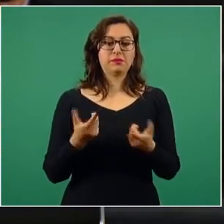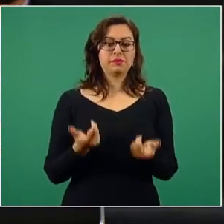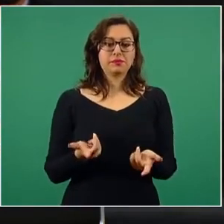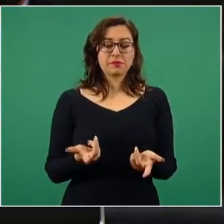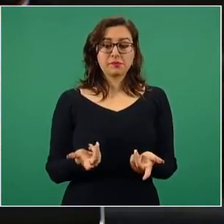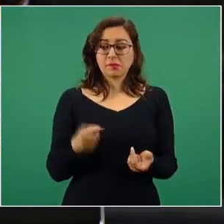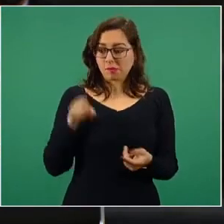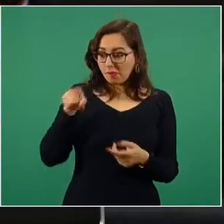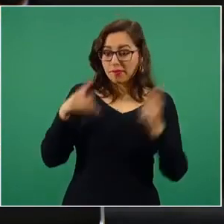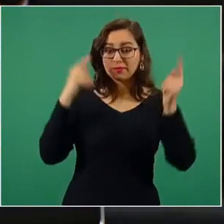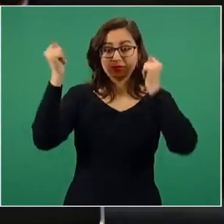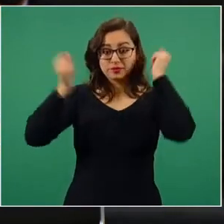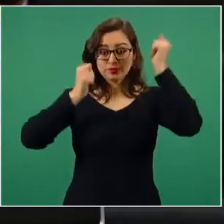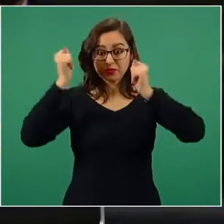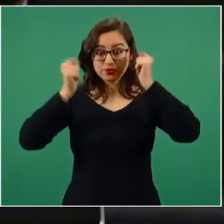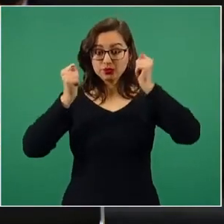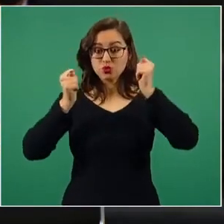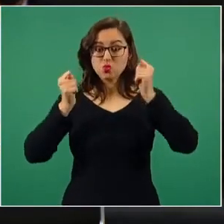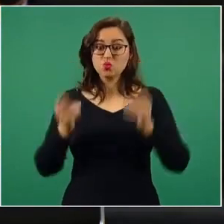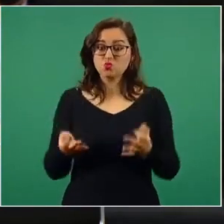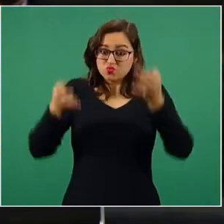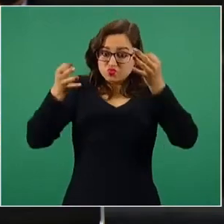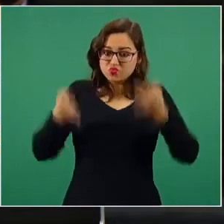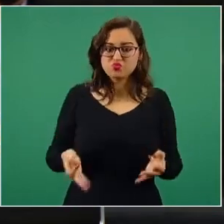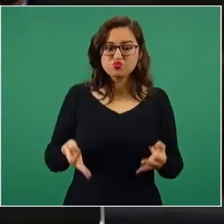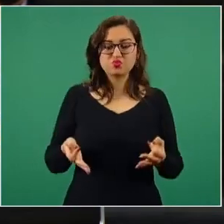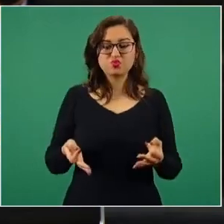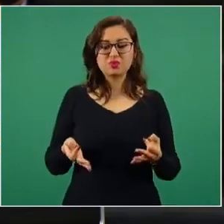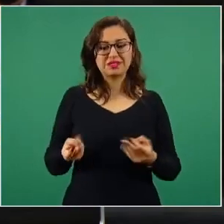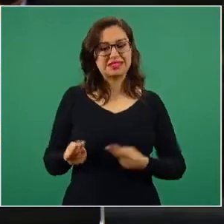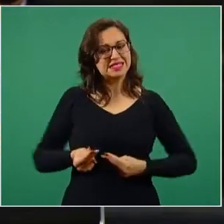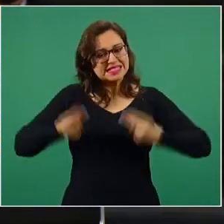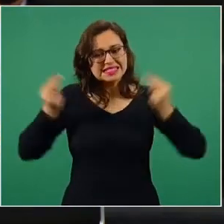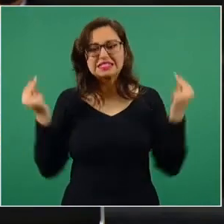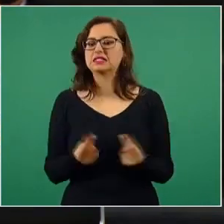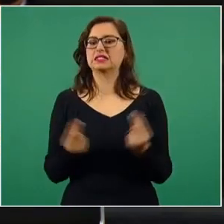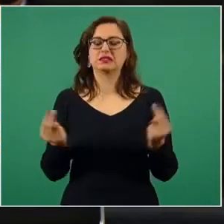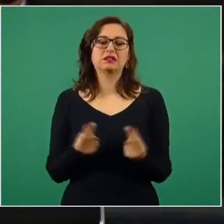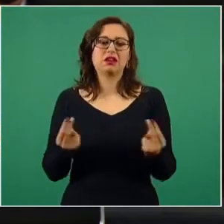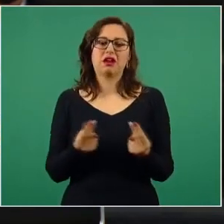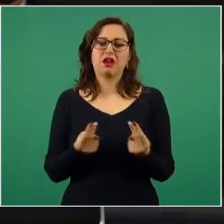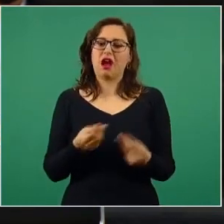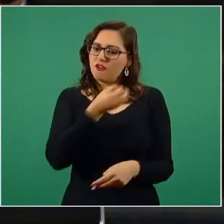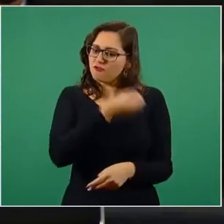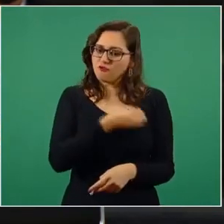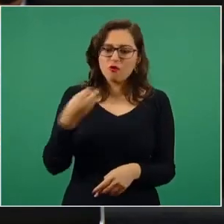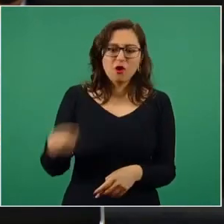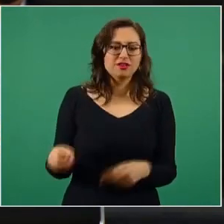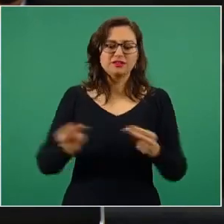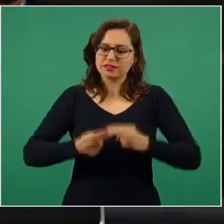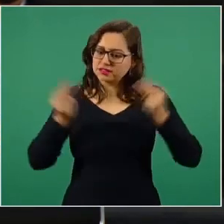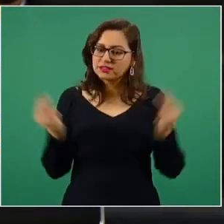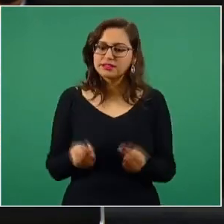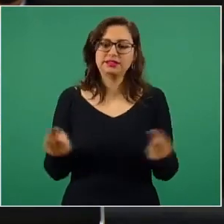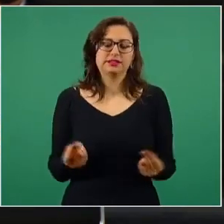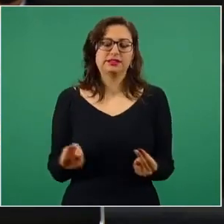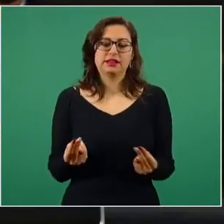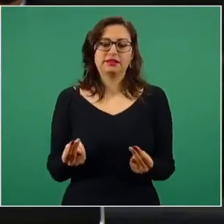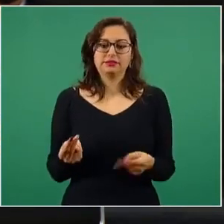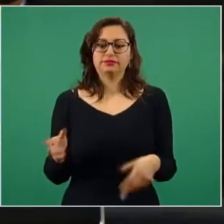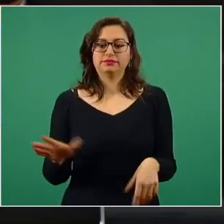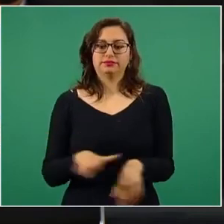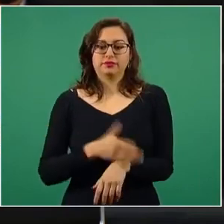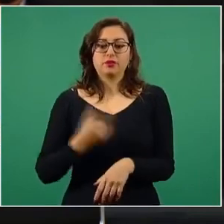que esta actividad sea considerada formalmente esencial, una actividad esencial, la actividad del turismo, porque